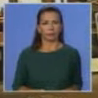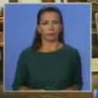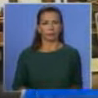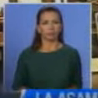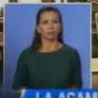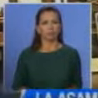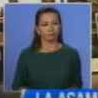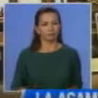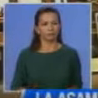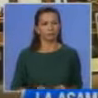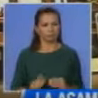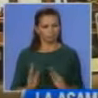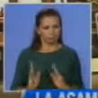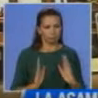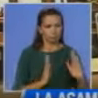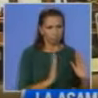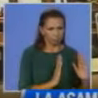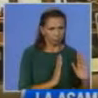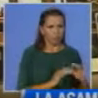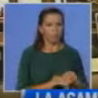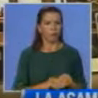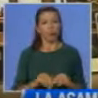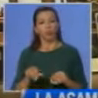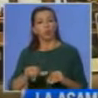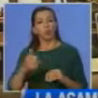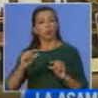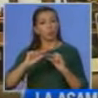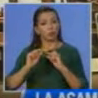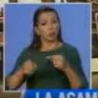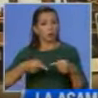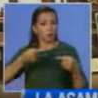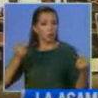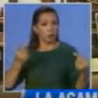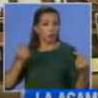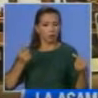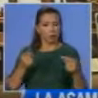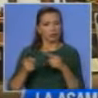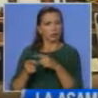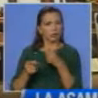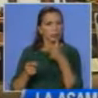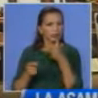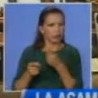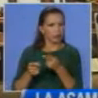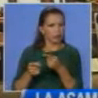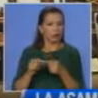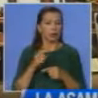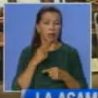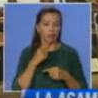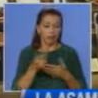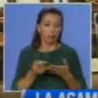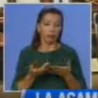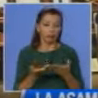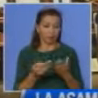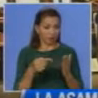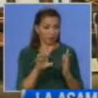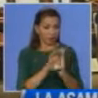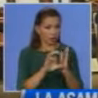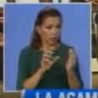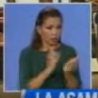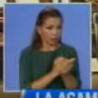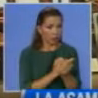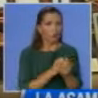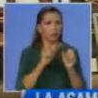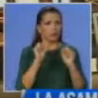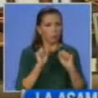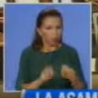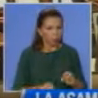Pero conozcamos también cuál es la postura de la oposición en la Asamblea, que ya advierte una posible reforma a este Código Penal